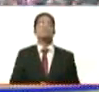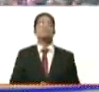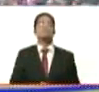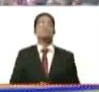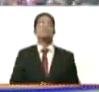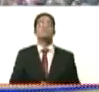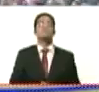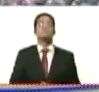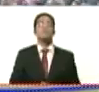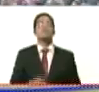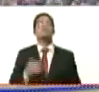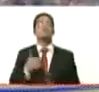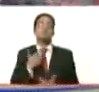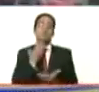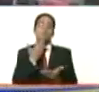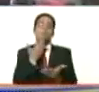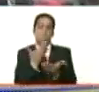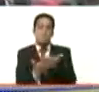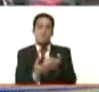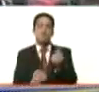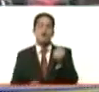Y